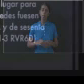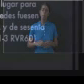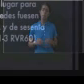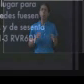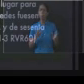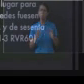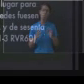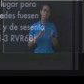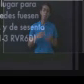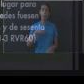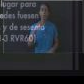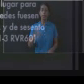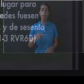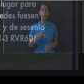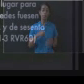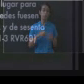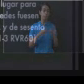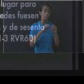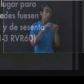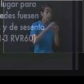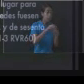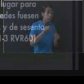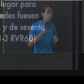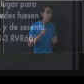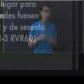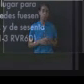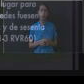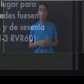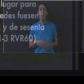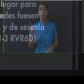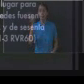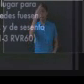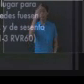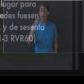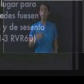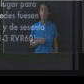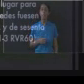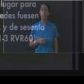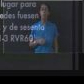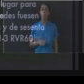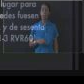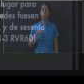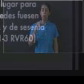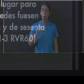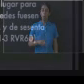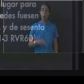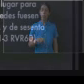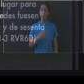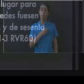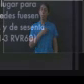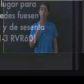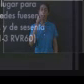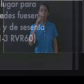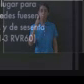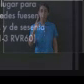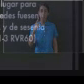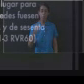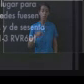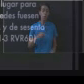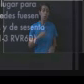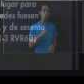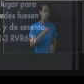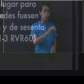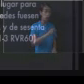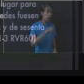Y el deseo del rey hoy es ir a ver los archivos. Los expedientes secretos. Y